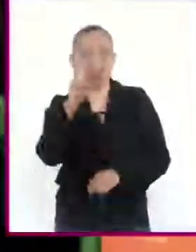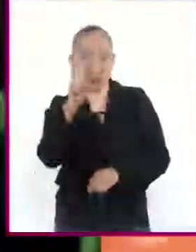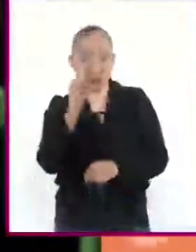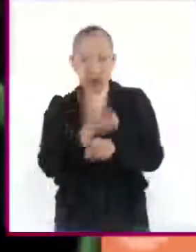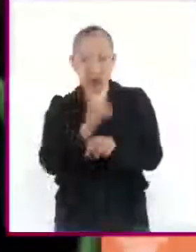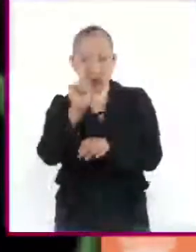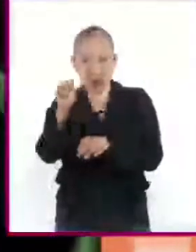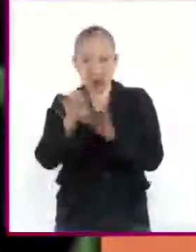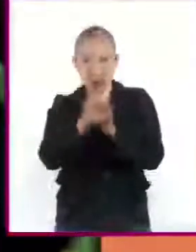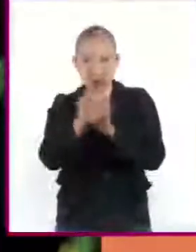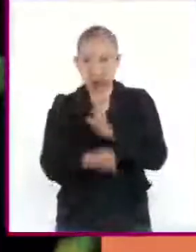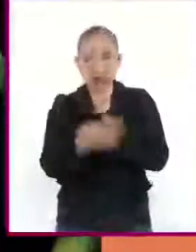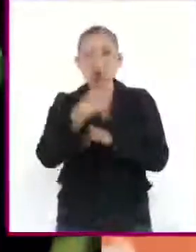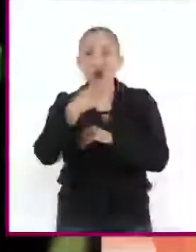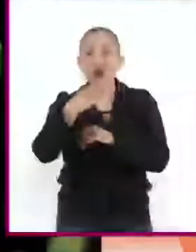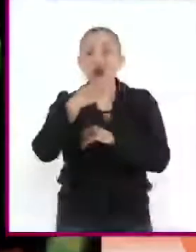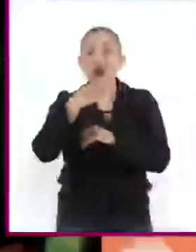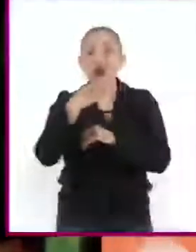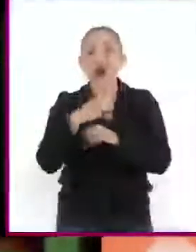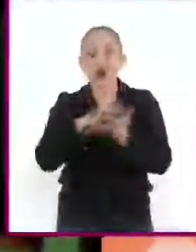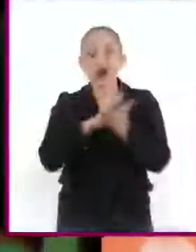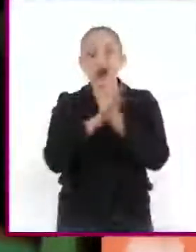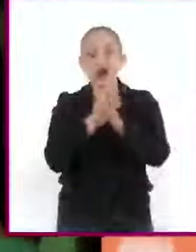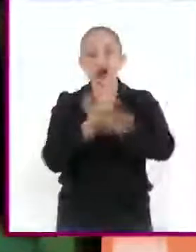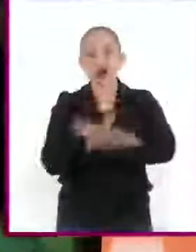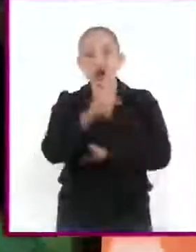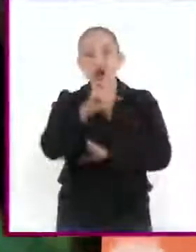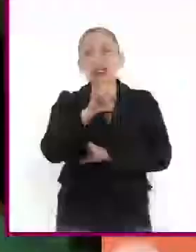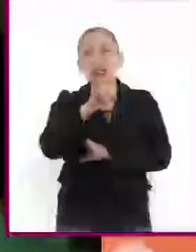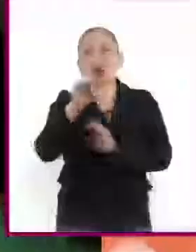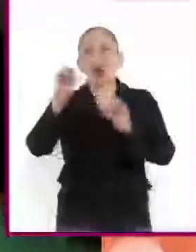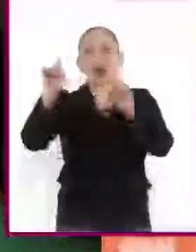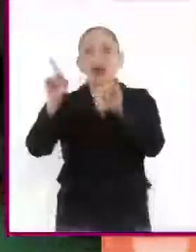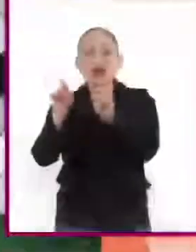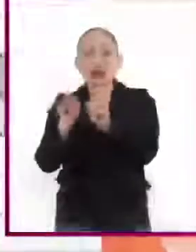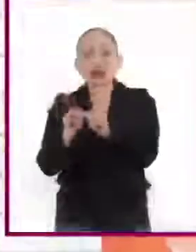ver otros usos cotidianos de las reacciones de oxidación y reducción.